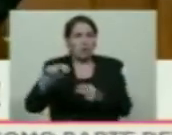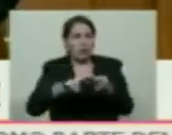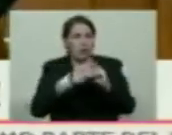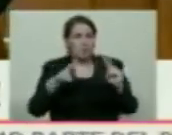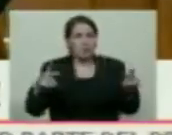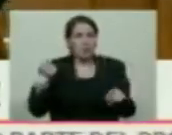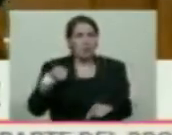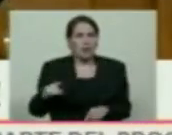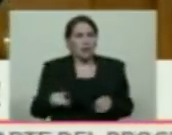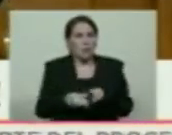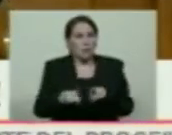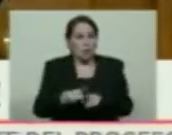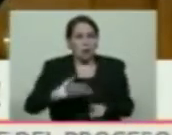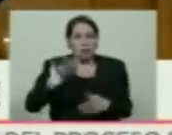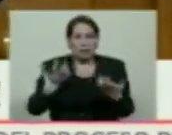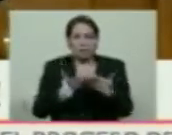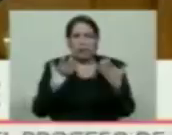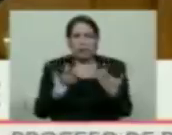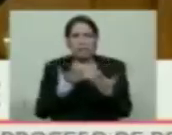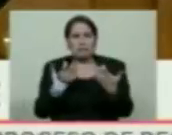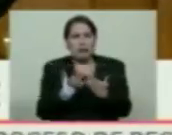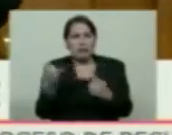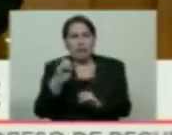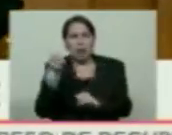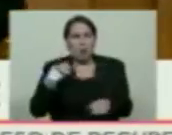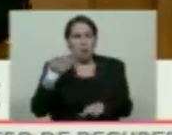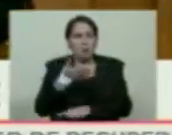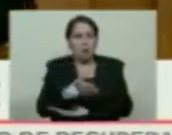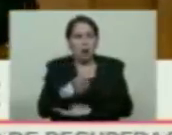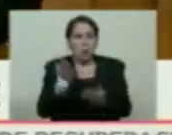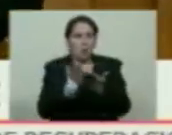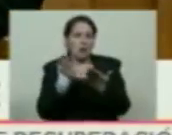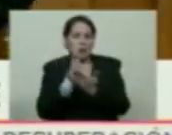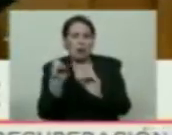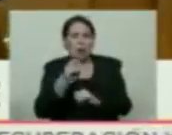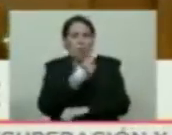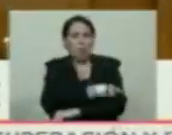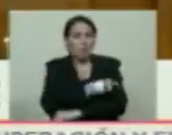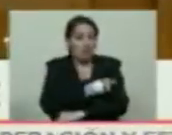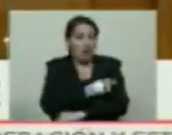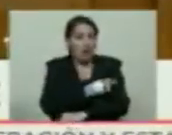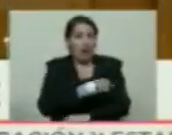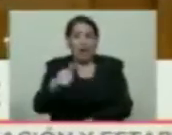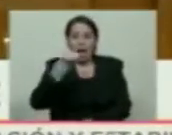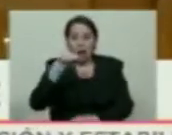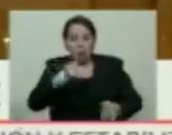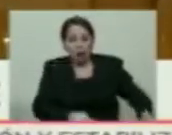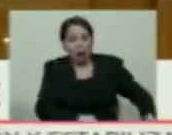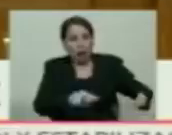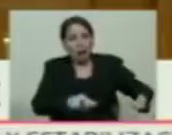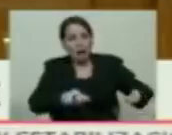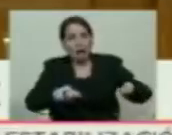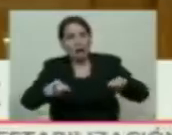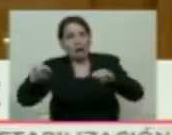estar en el frente de batalla como pueden estar en un colegio o en un hospital subiendo agua en tobo. La